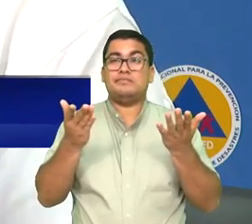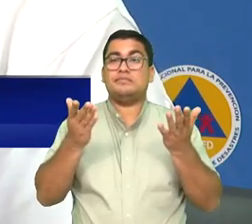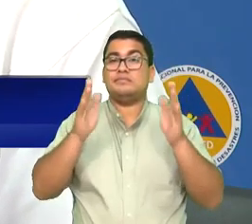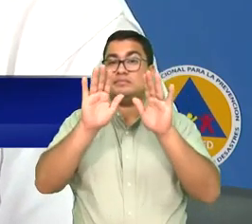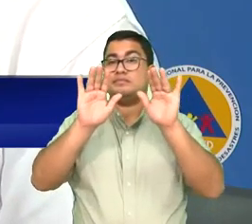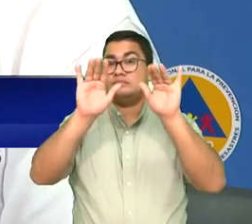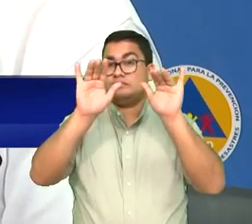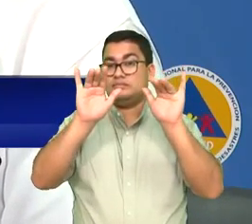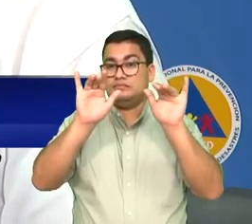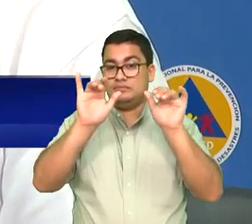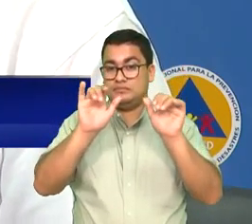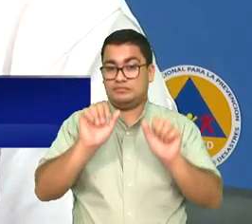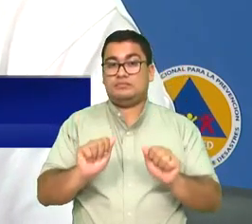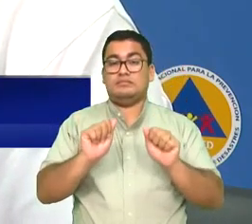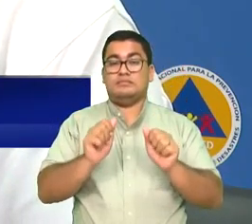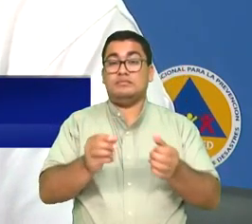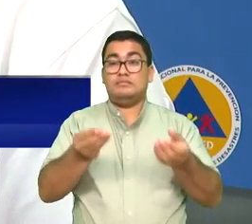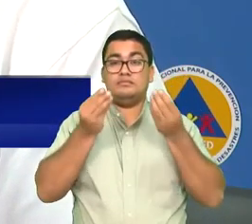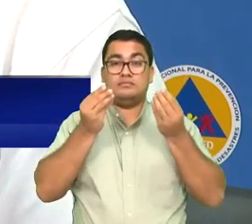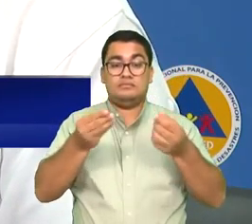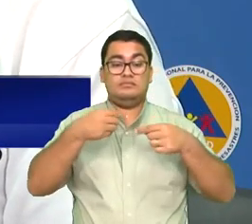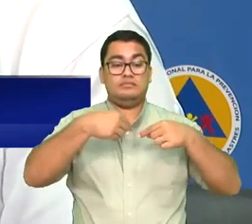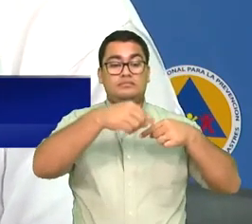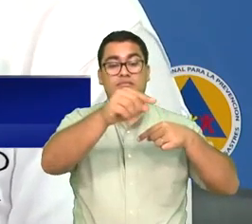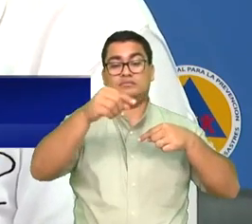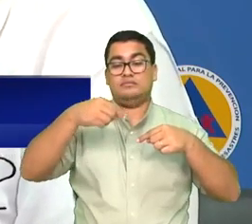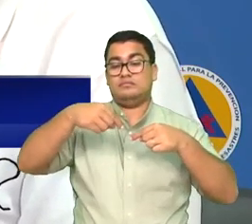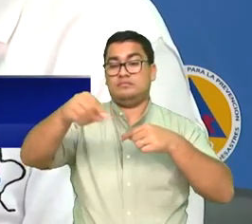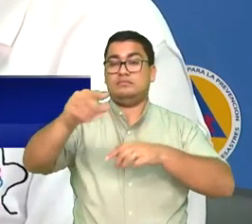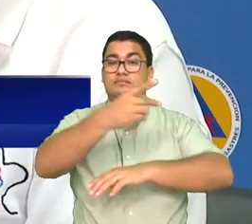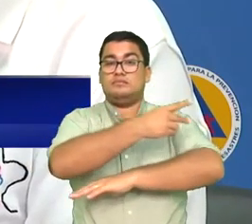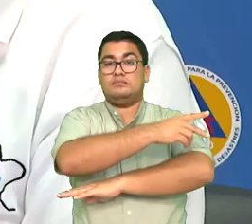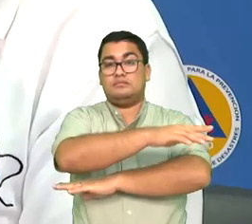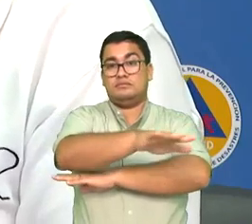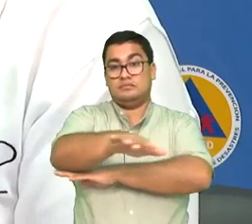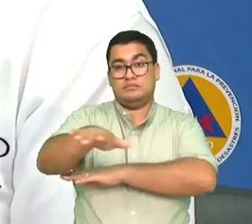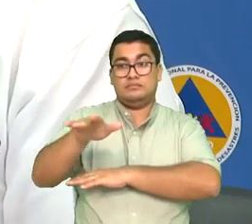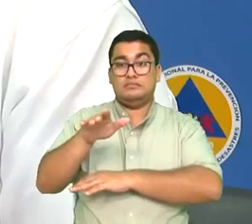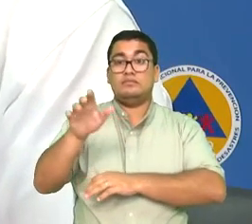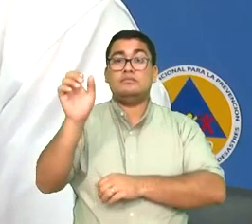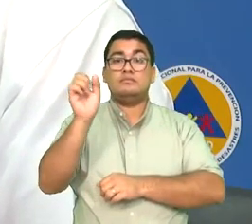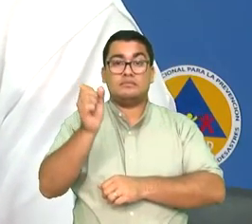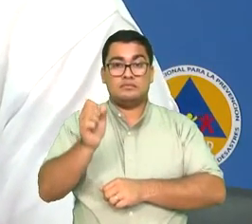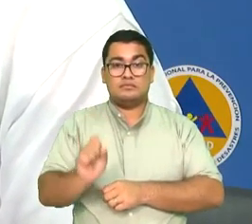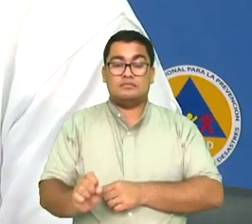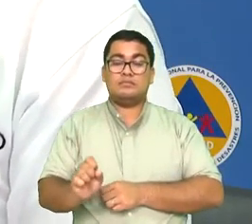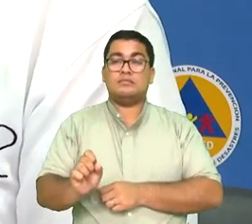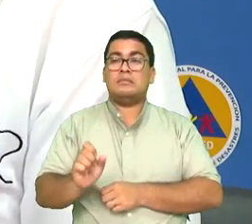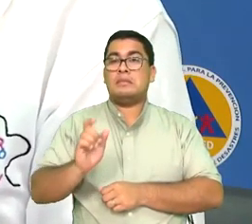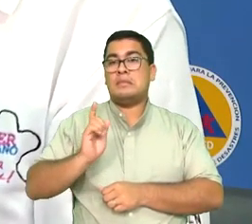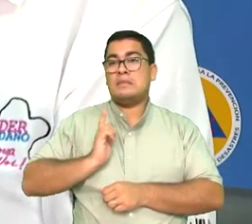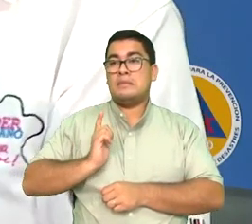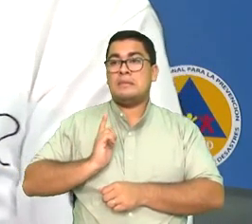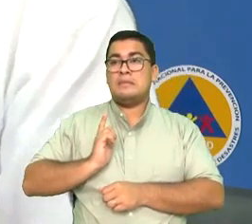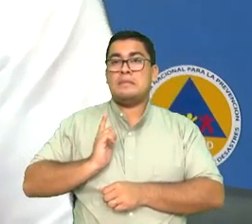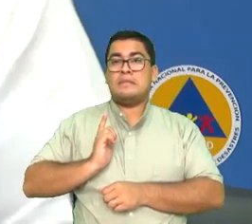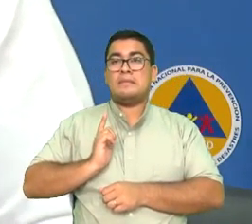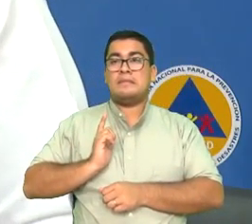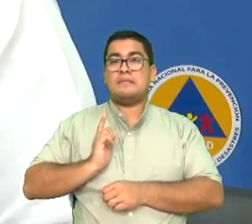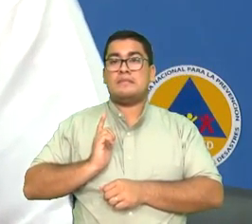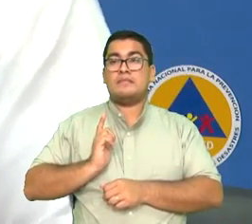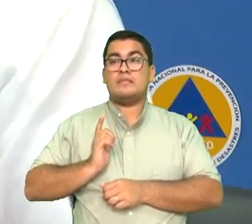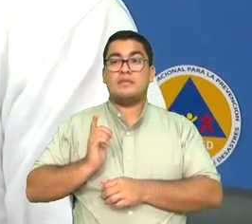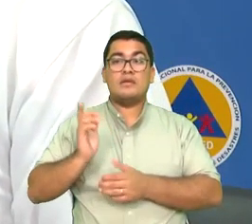activados prácticamente la mayor parte de los municipios del Pacífico, especialmente en la zona del sur, donde ya tenemos las primeras manifestaciones de lo